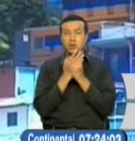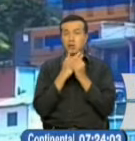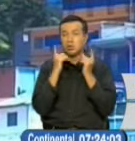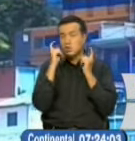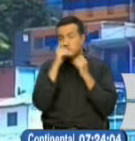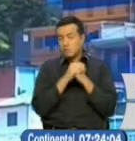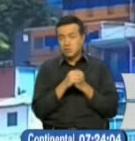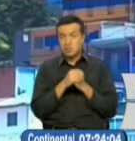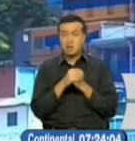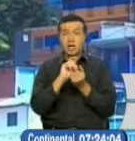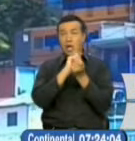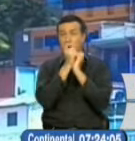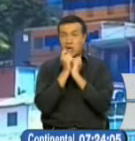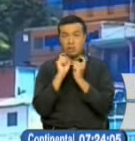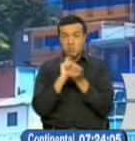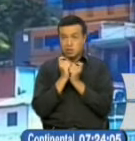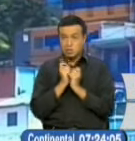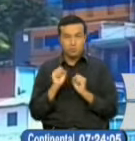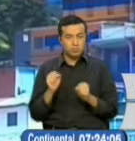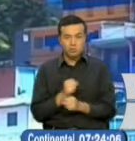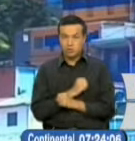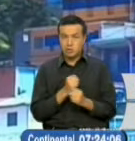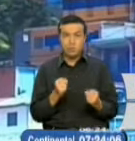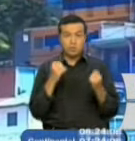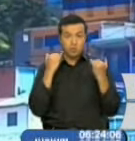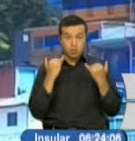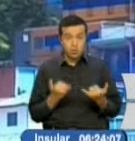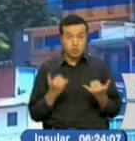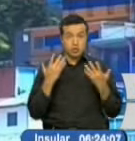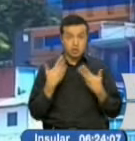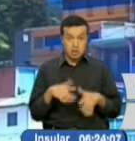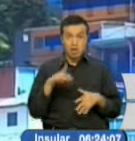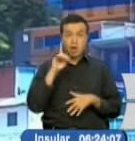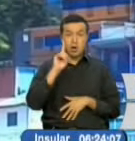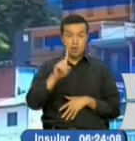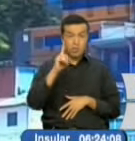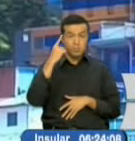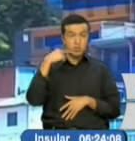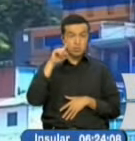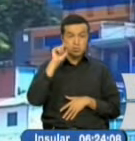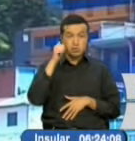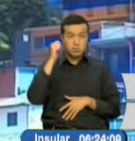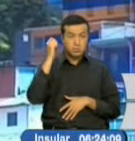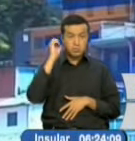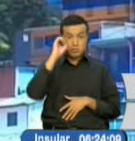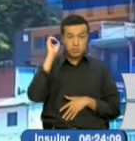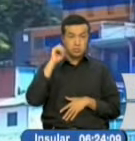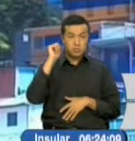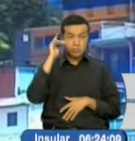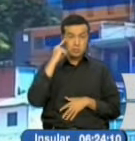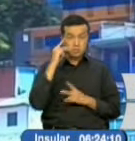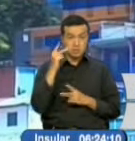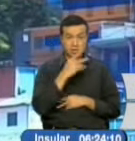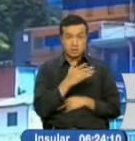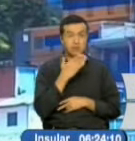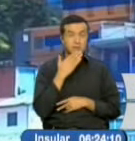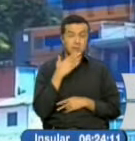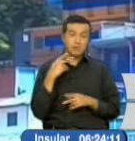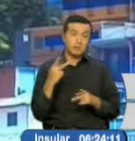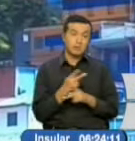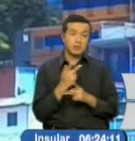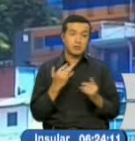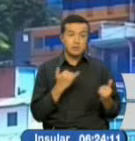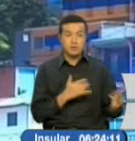difícilmente puede alterar una votación, pero efectivamente cuando abres más del 10% de las urnas, eso sin duda puede marcar una diferencia. O